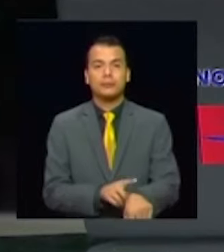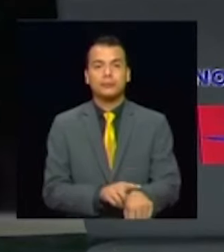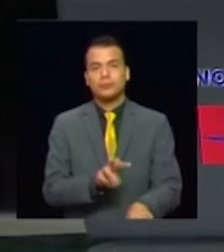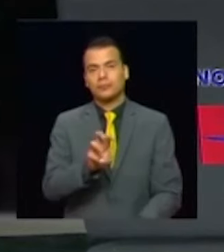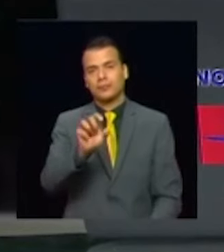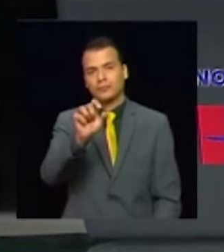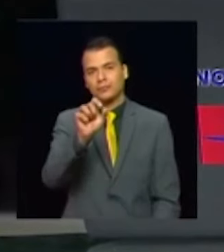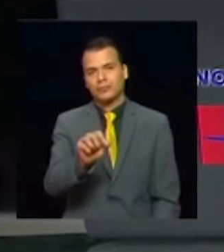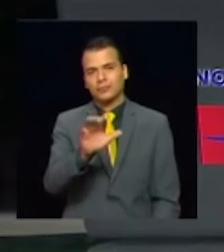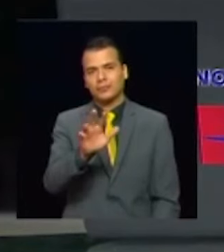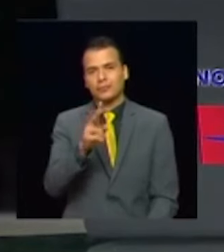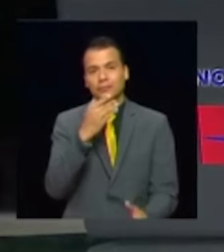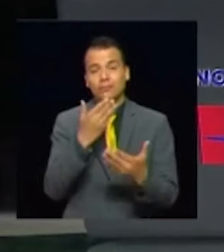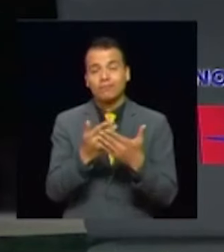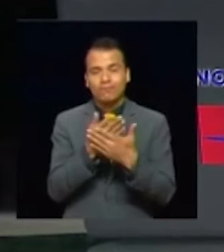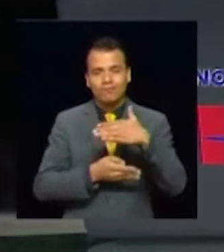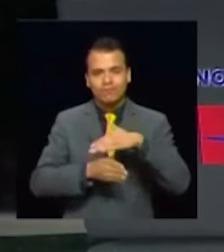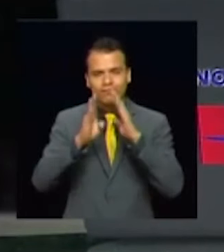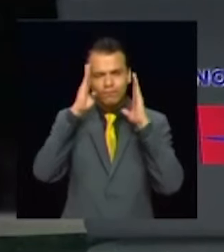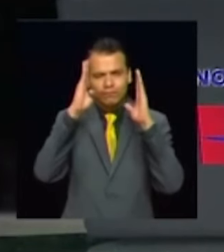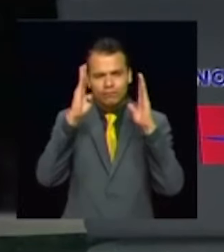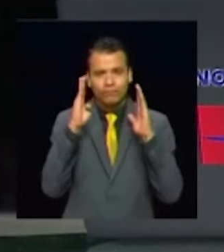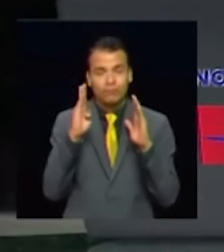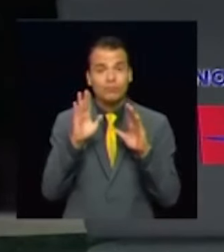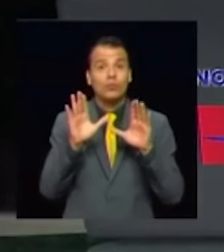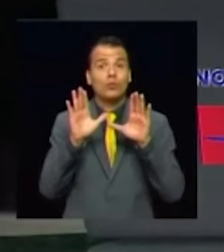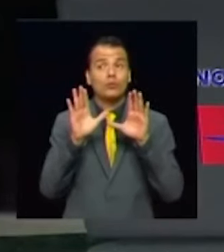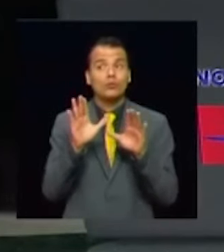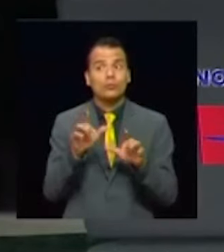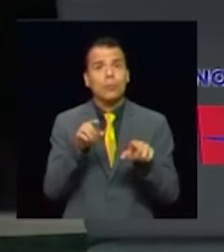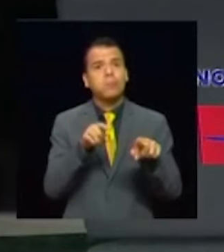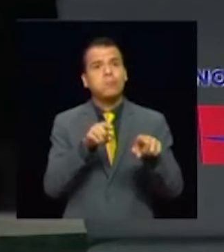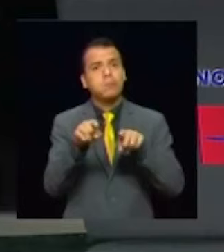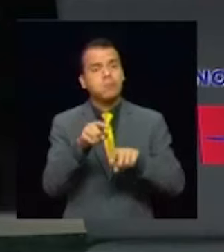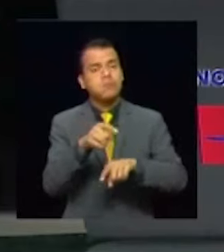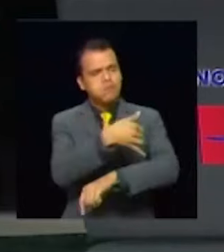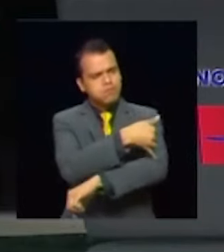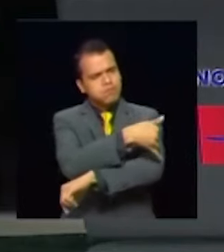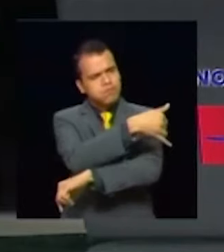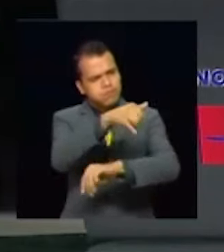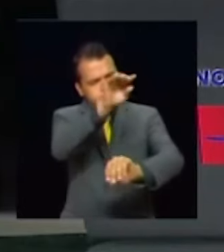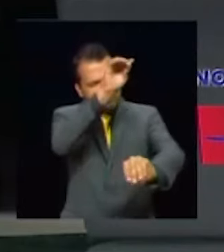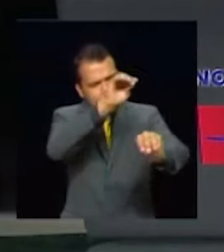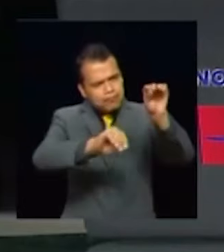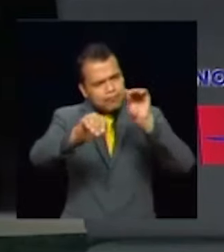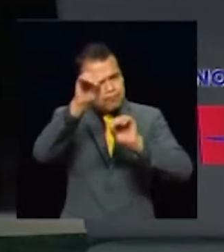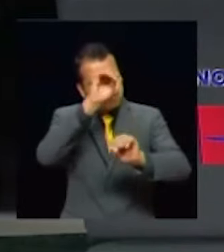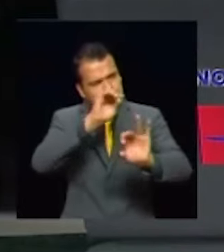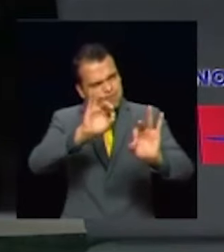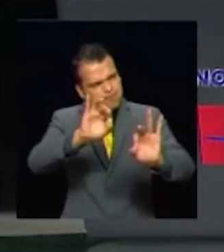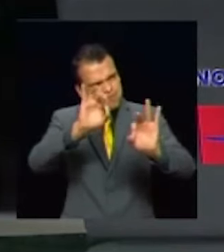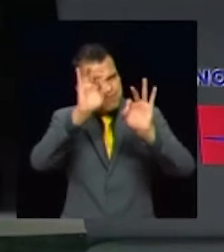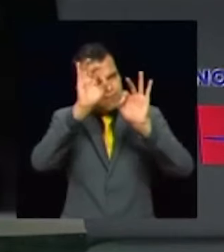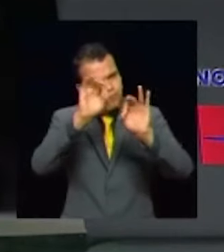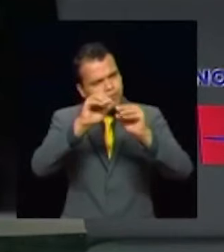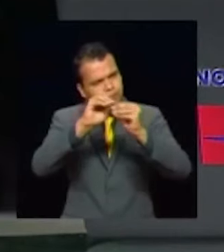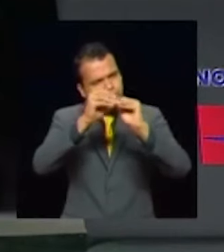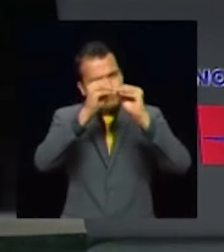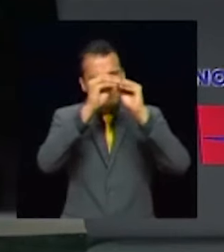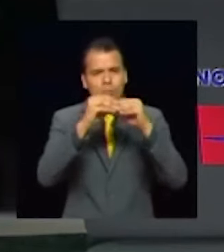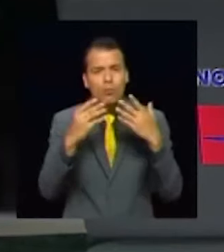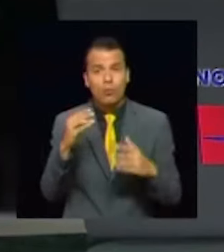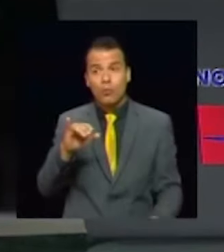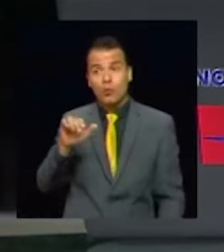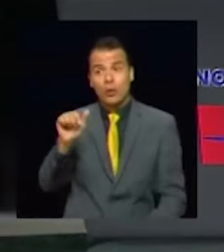8:52, gracias por continuar con nosotros. La visualización arquitectónica tiene ahora en la inteligencia artificial y en los desarrollos